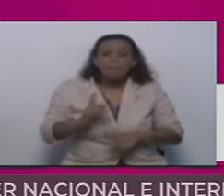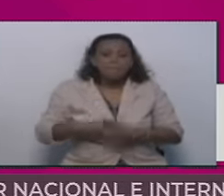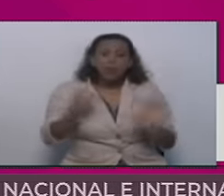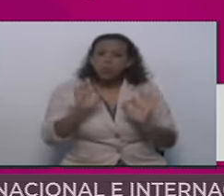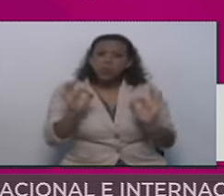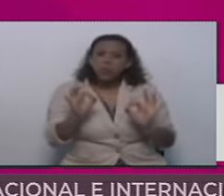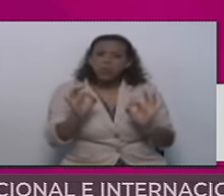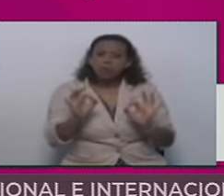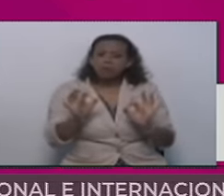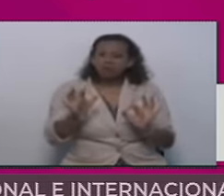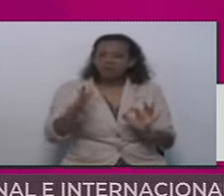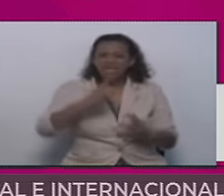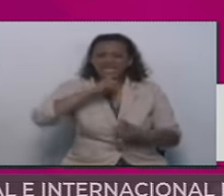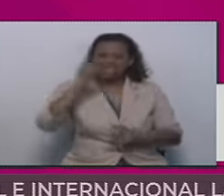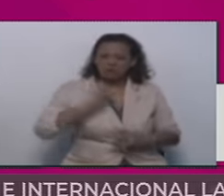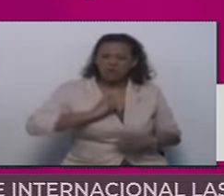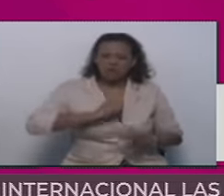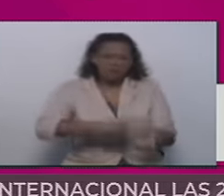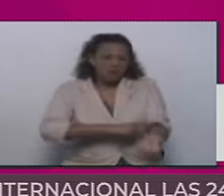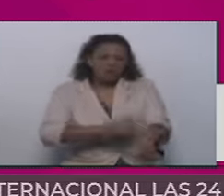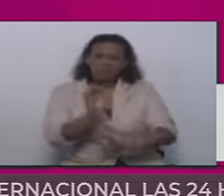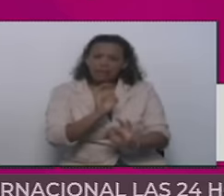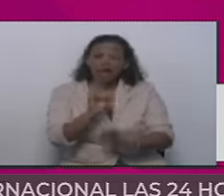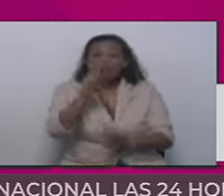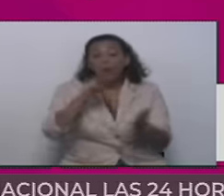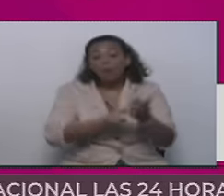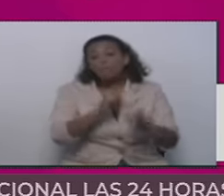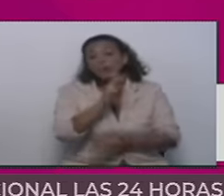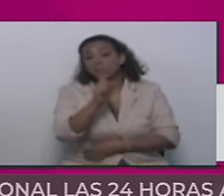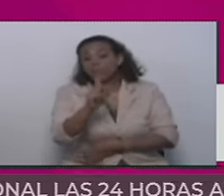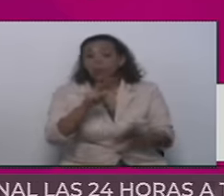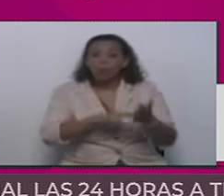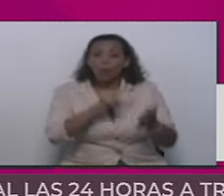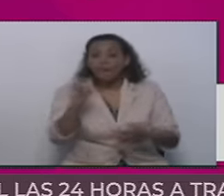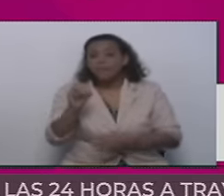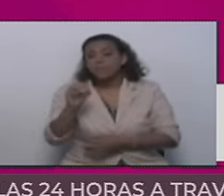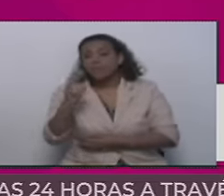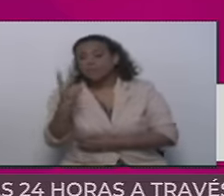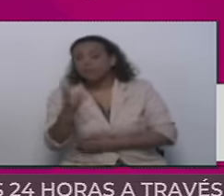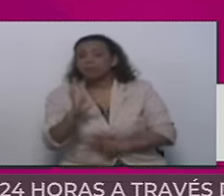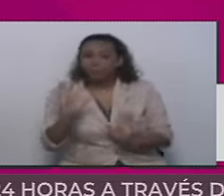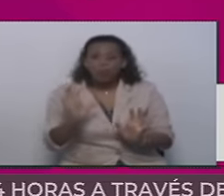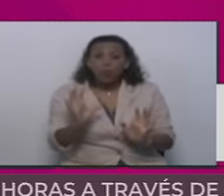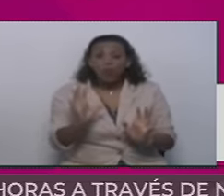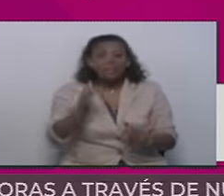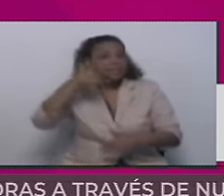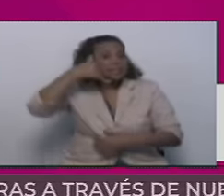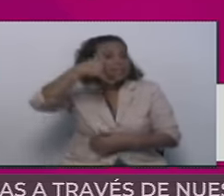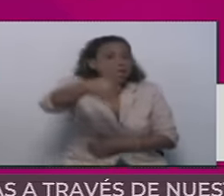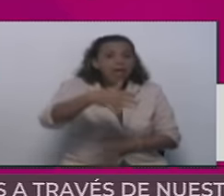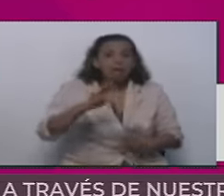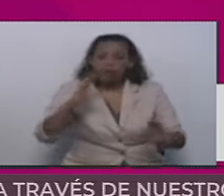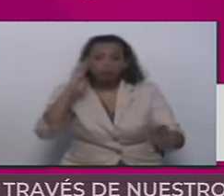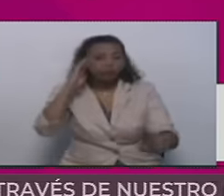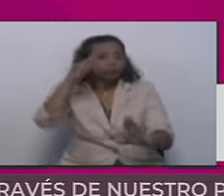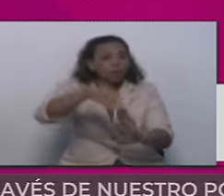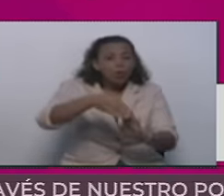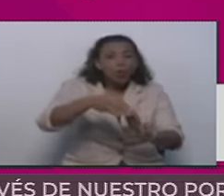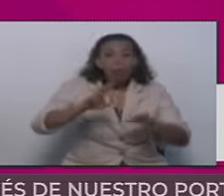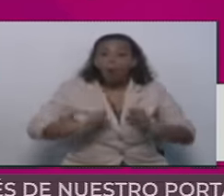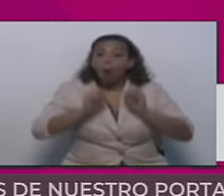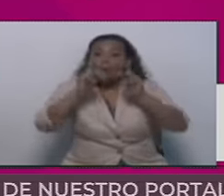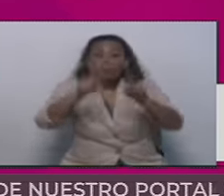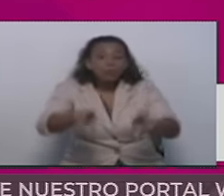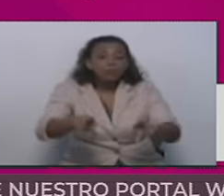se amilanó. De hecho, en el 2001, 2002, con el comandante Chávez, ella directamente fue en varias